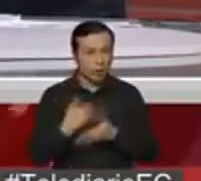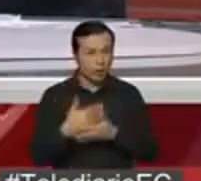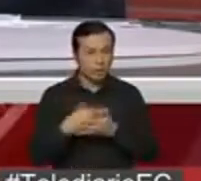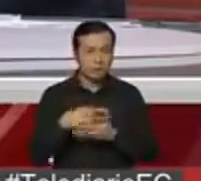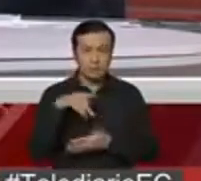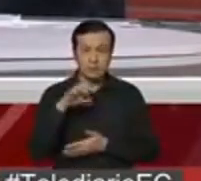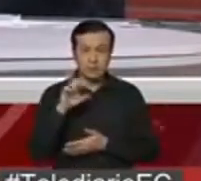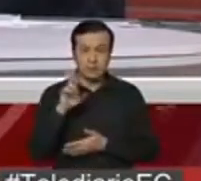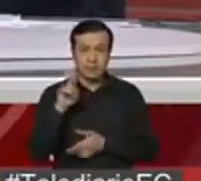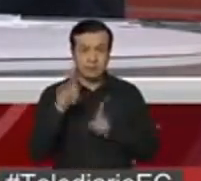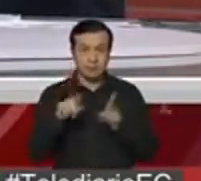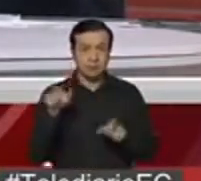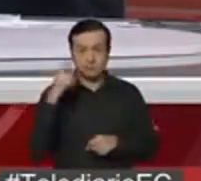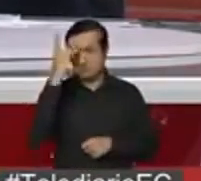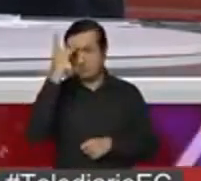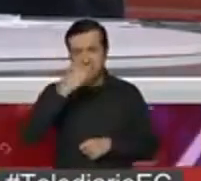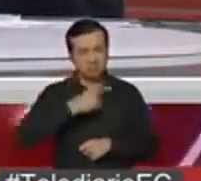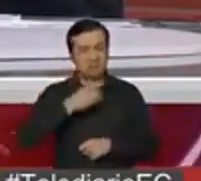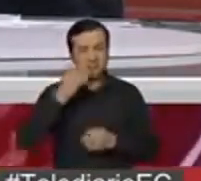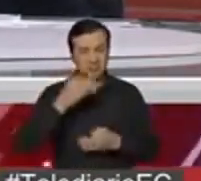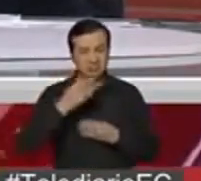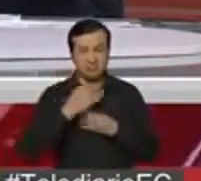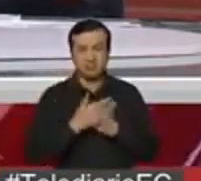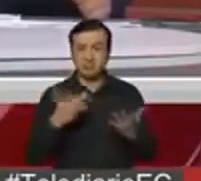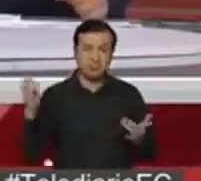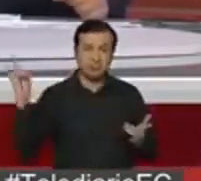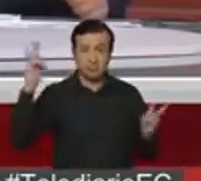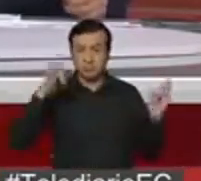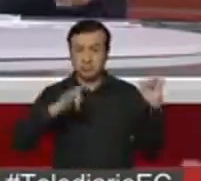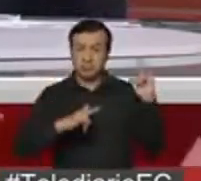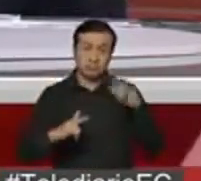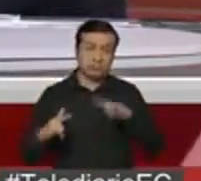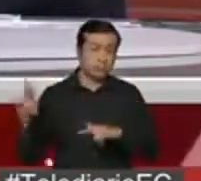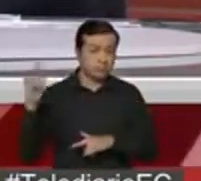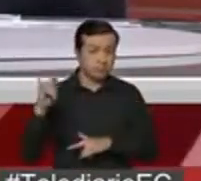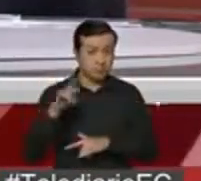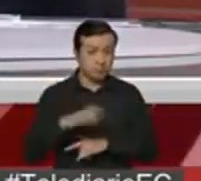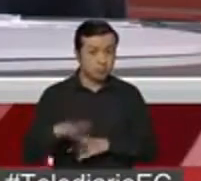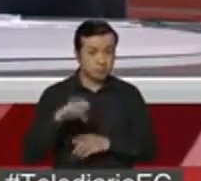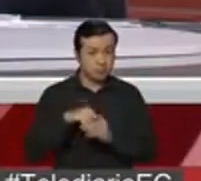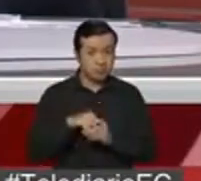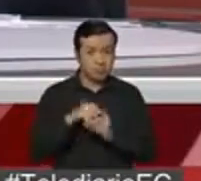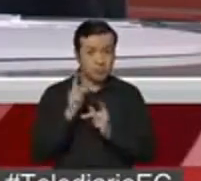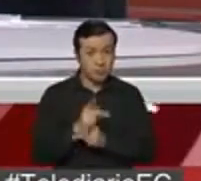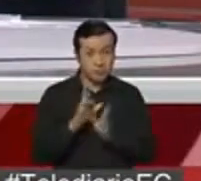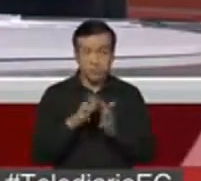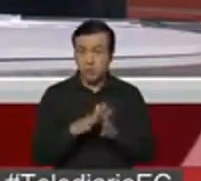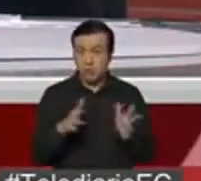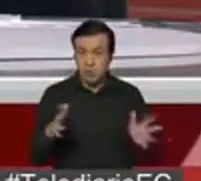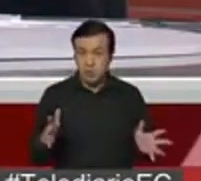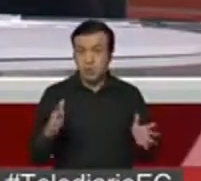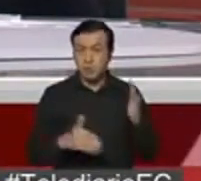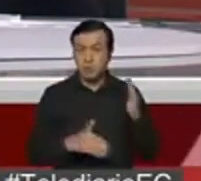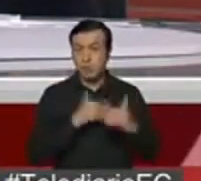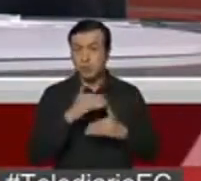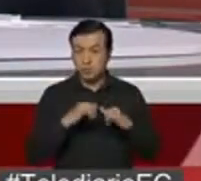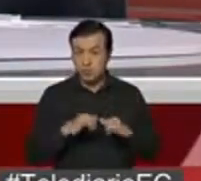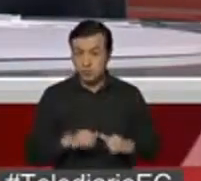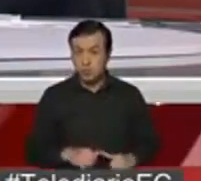quienes decidan transportarse vía aérea, finalmente, si no se cumple este tipo de